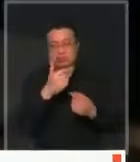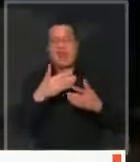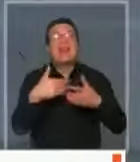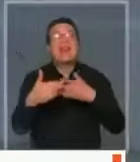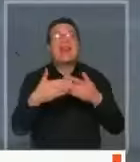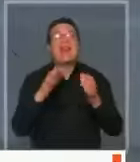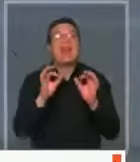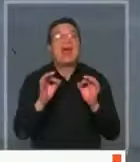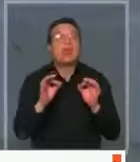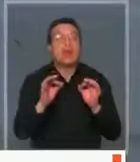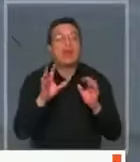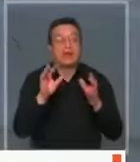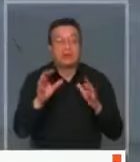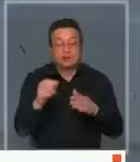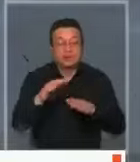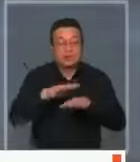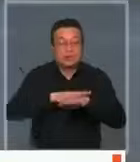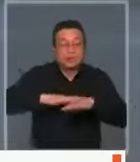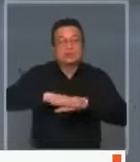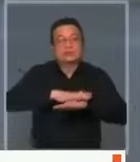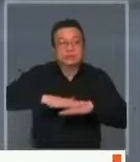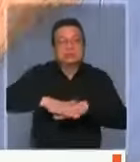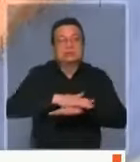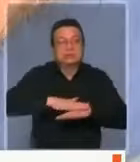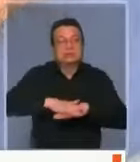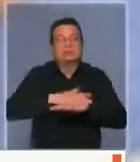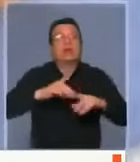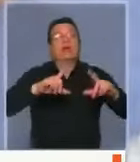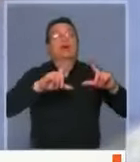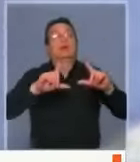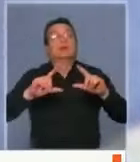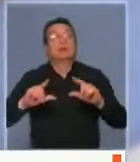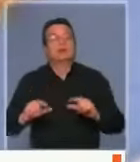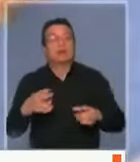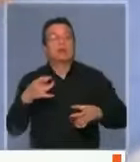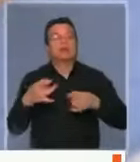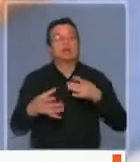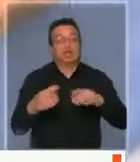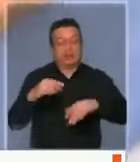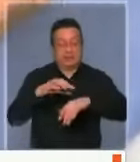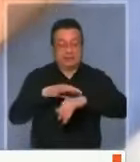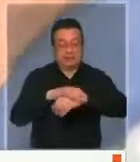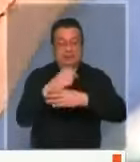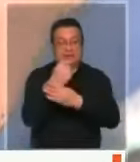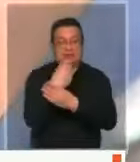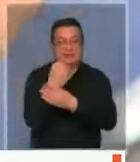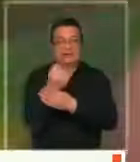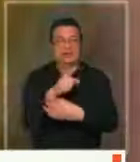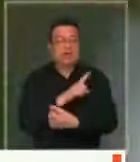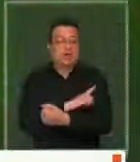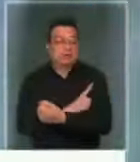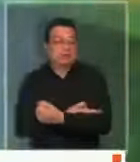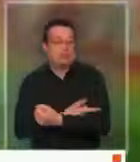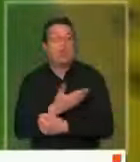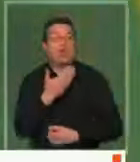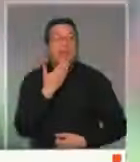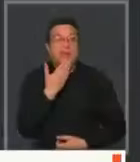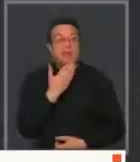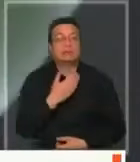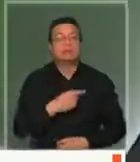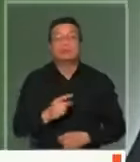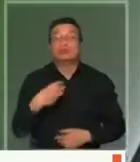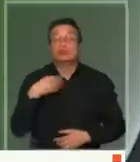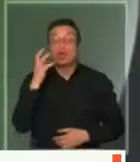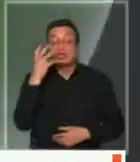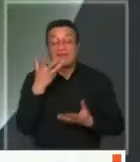naturales que mediante una friega o un masaje prometen aminorar algunas molestias en articulaciones y músculos. No sabemos qué producto se